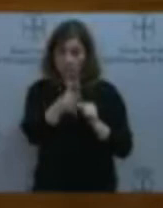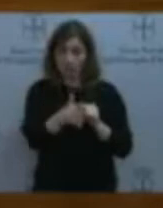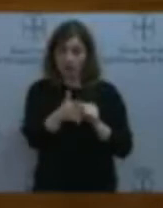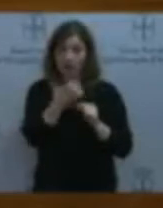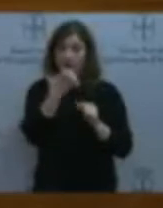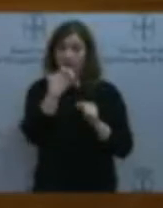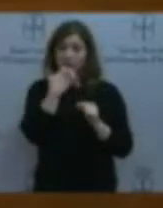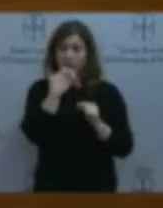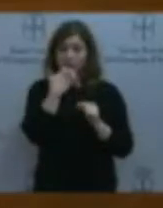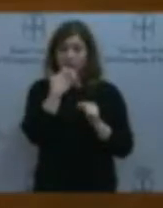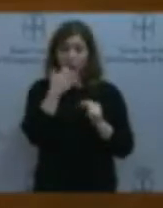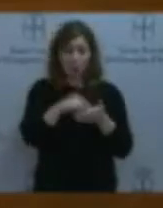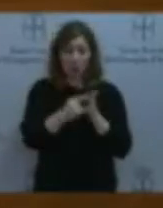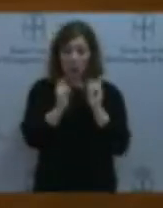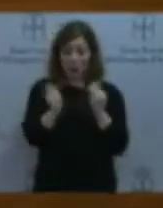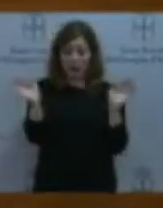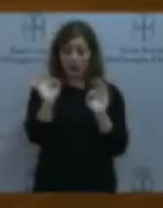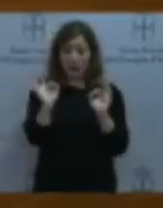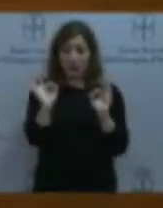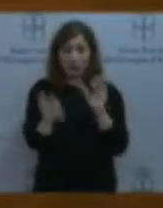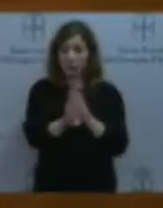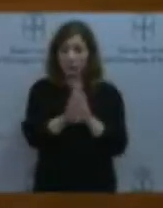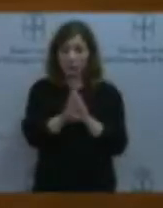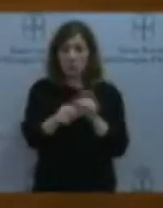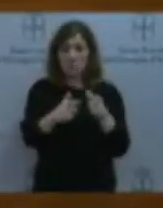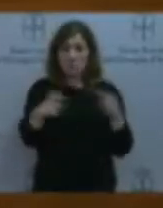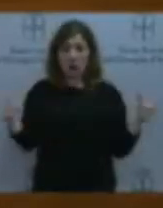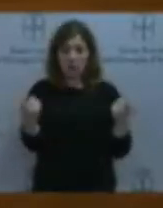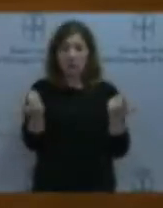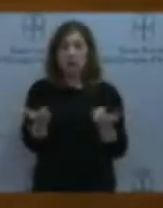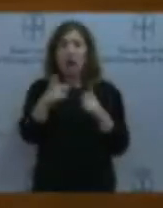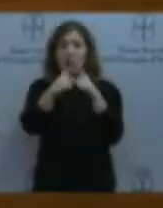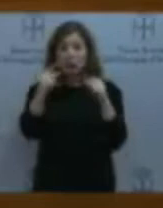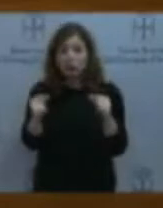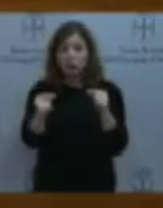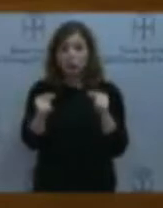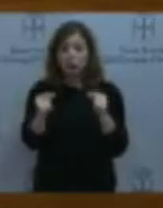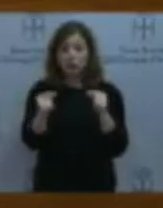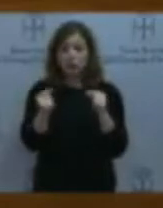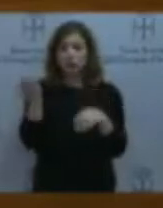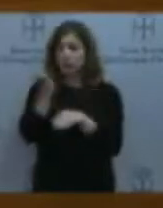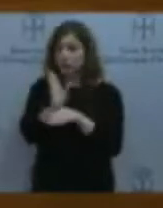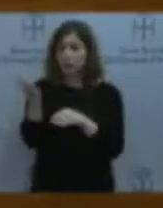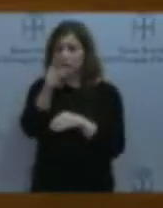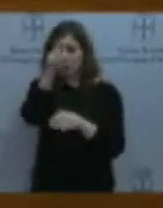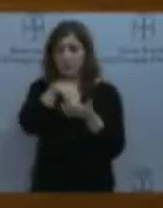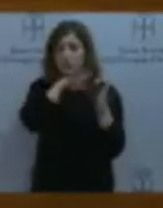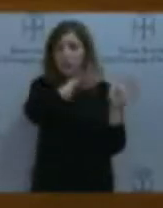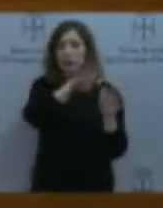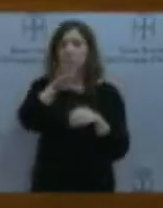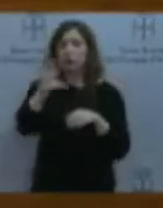se revierte, no va a parar de aumentar esa distancia. Asturias pasó de representar en 1950